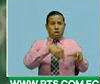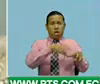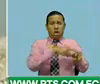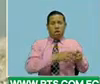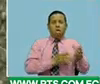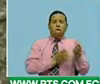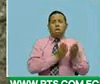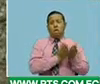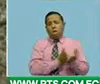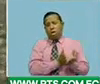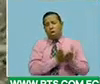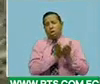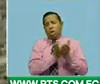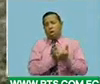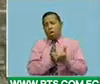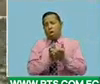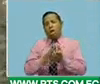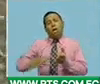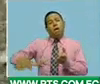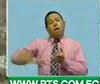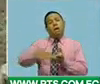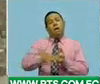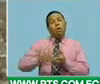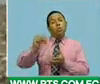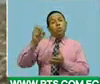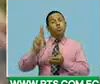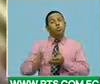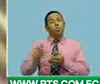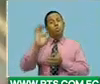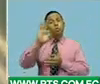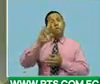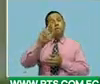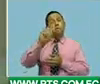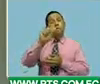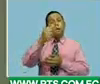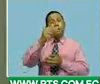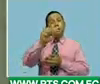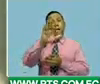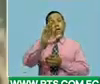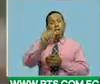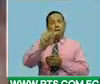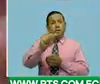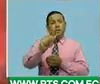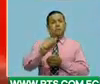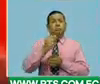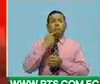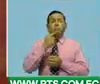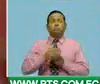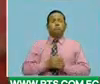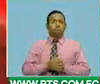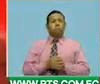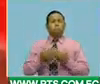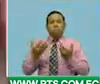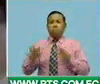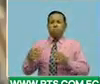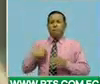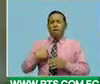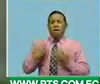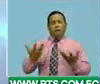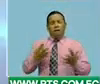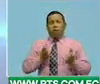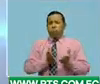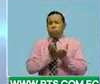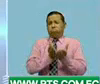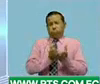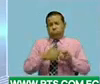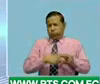de la fragata, ubicado en el sur de Guayaquil. Fuimos asaltados. Las víctimas